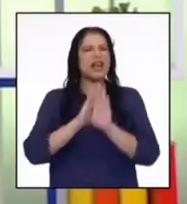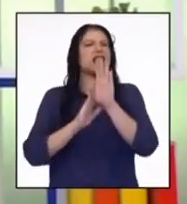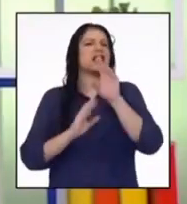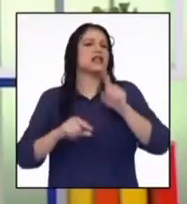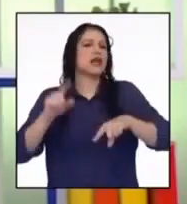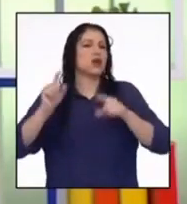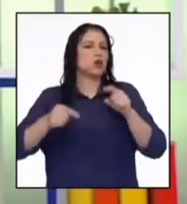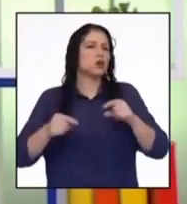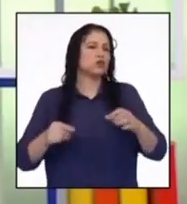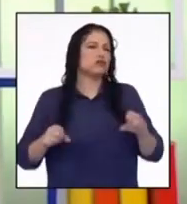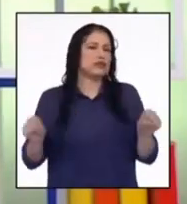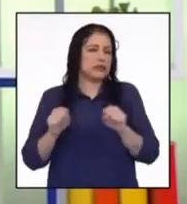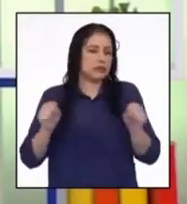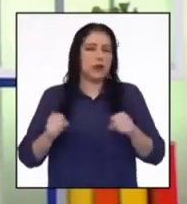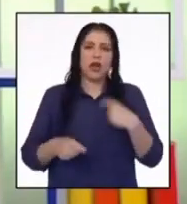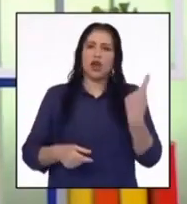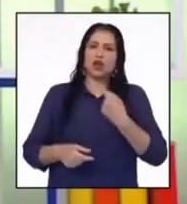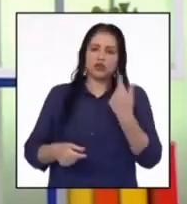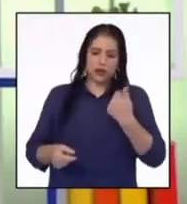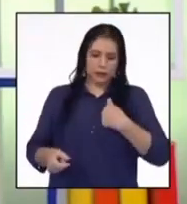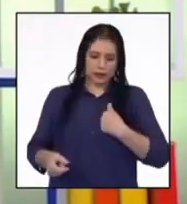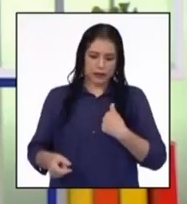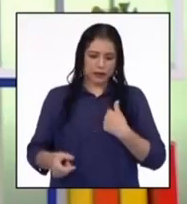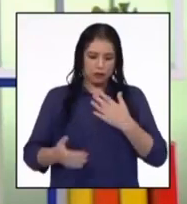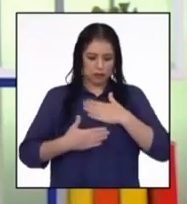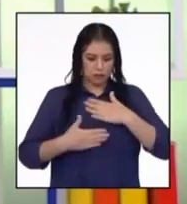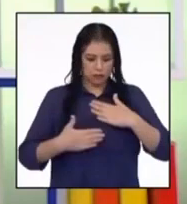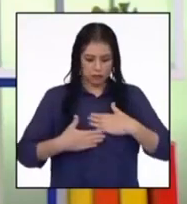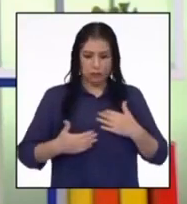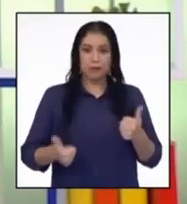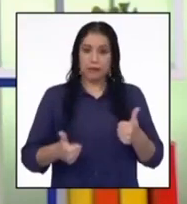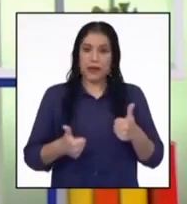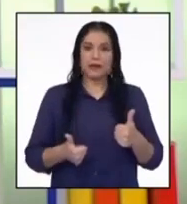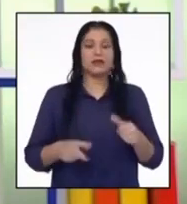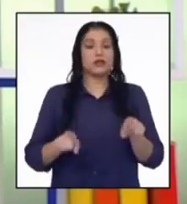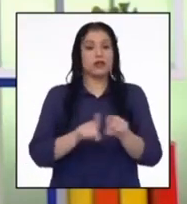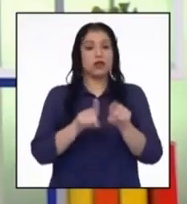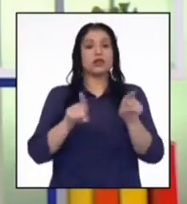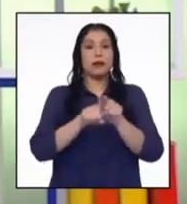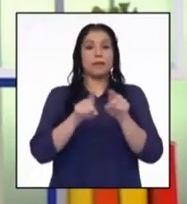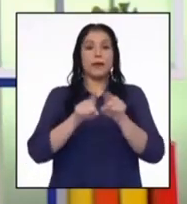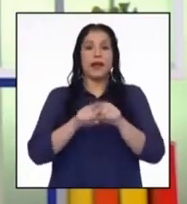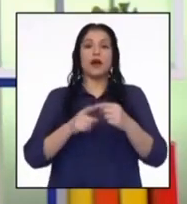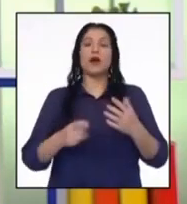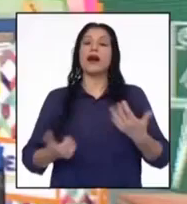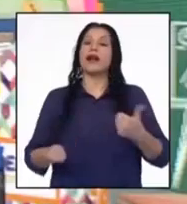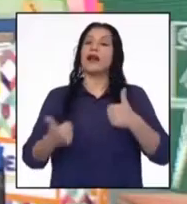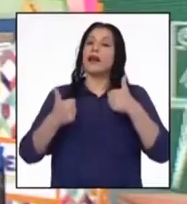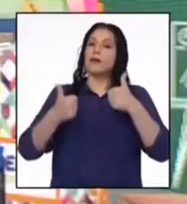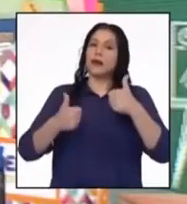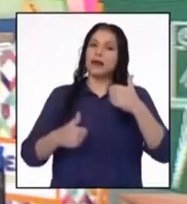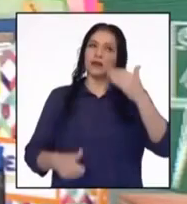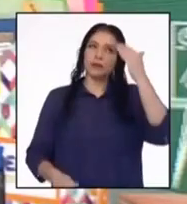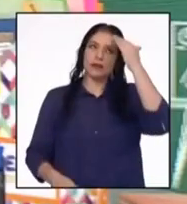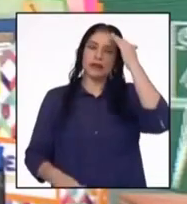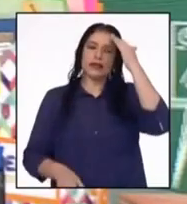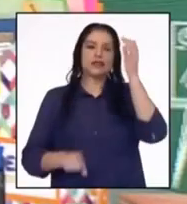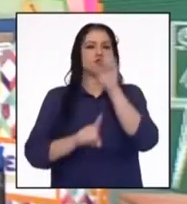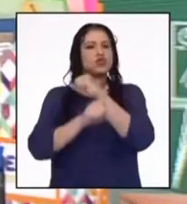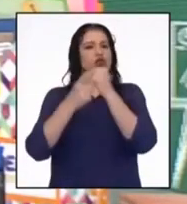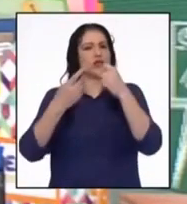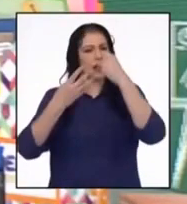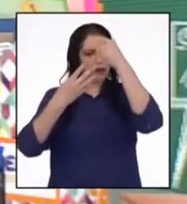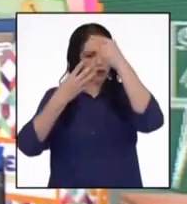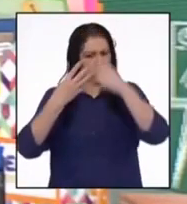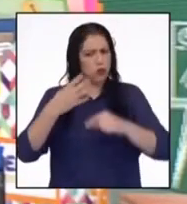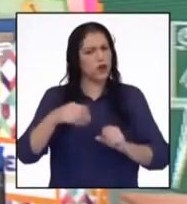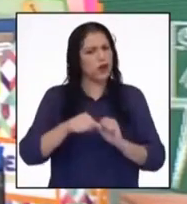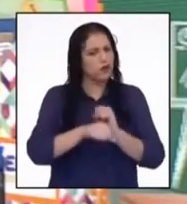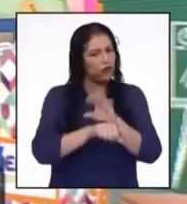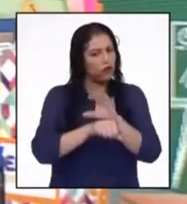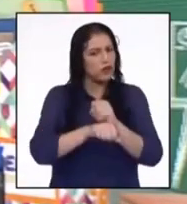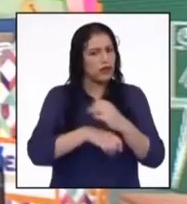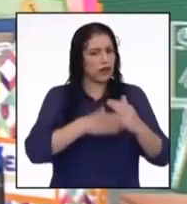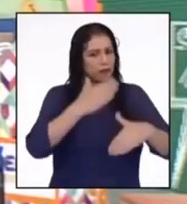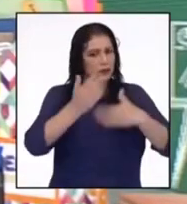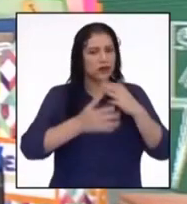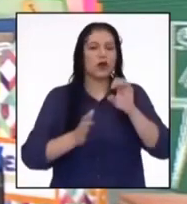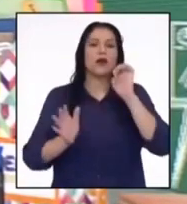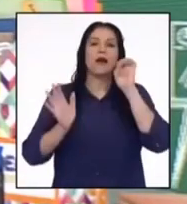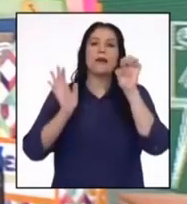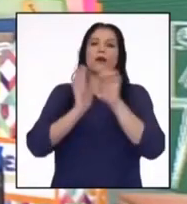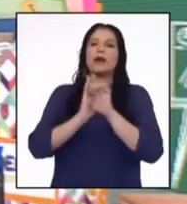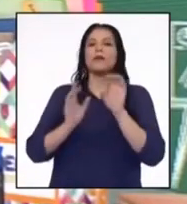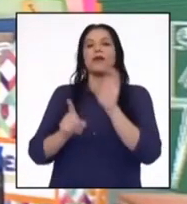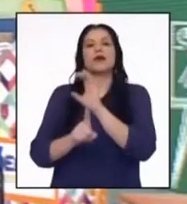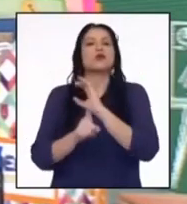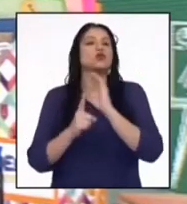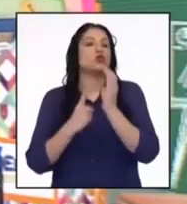sismo no solo tiene que ver con nuestro bienestar físico, sino también con el bienestar mental y social. Y hay varios factores que influyen en este proceso, como los